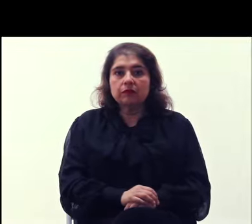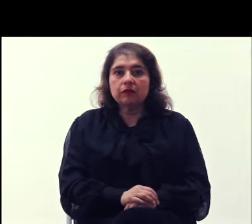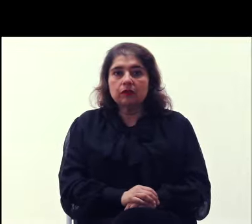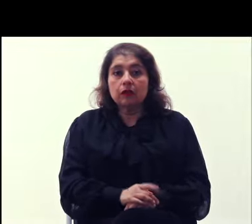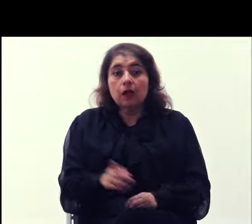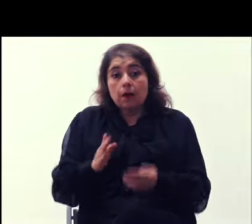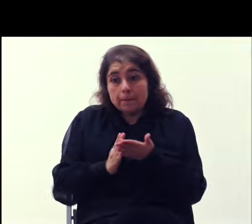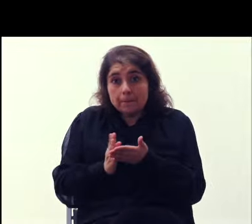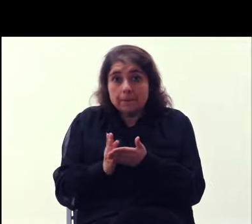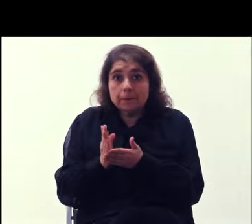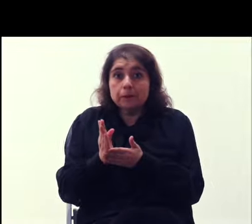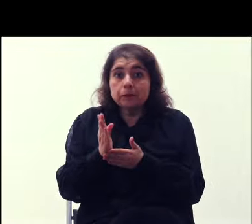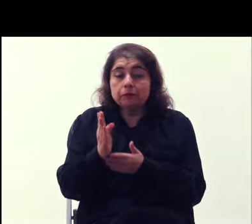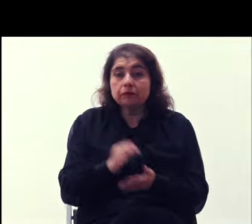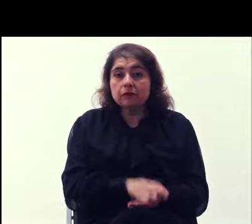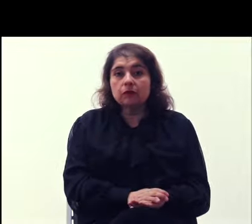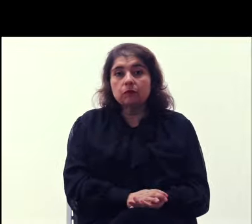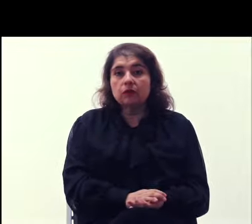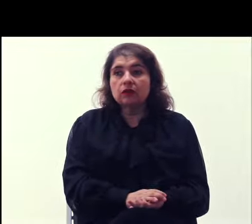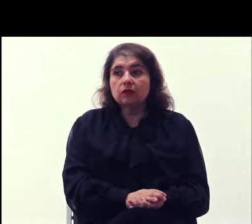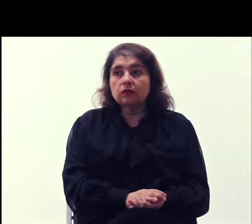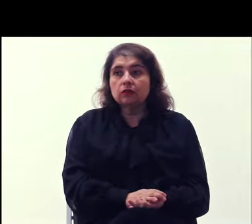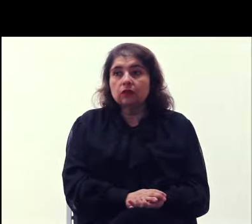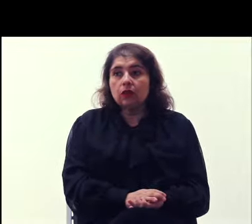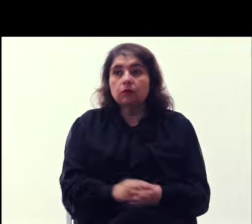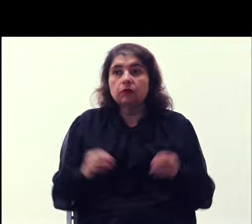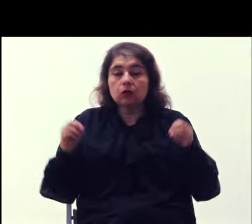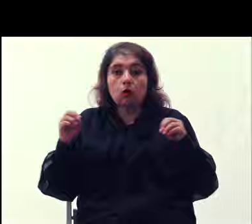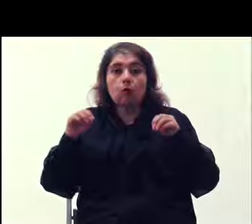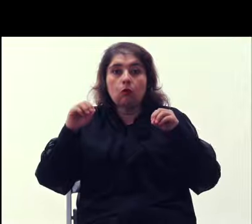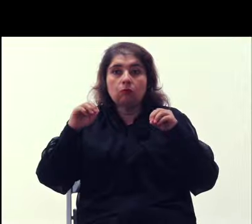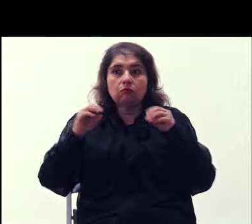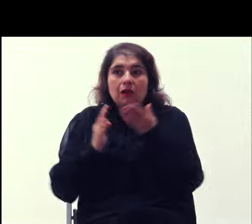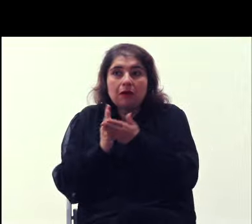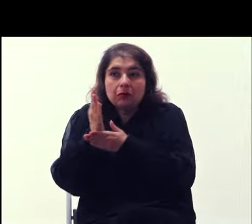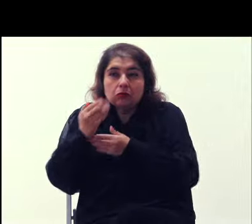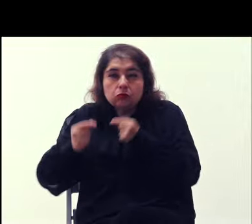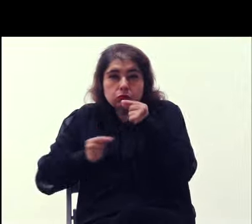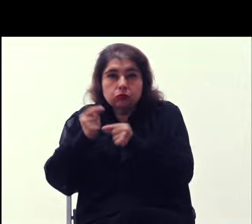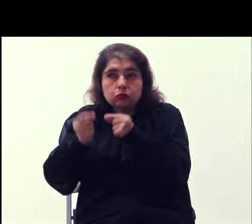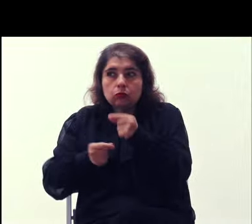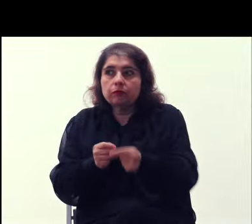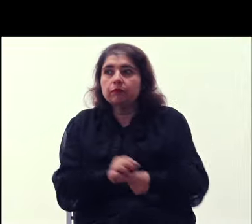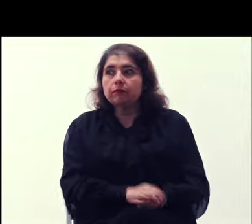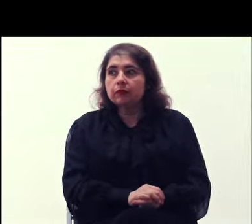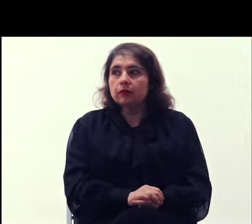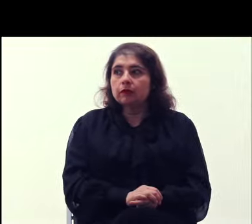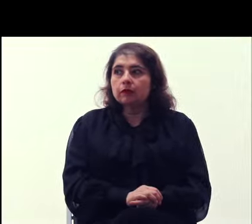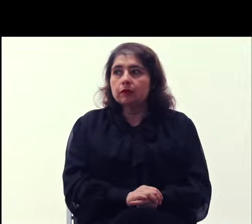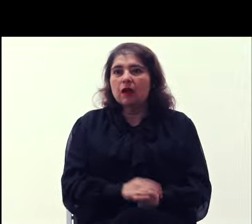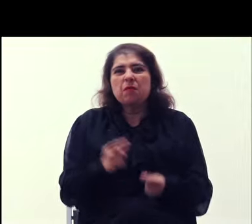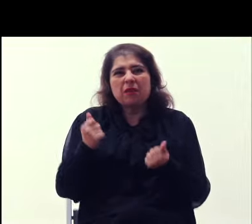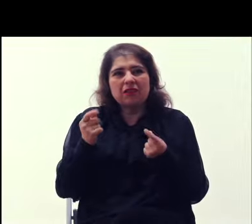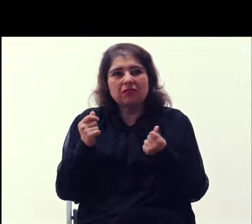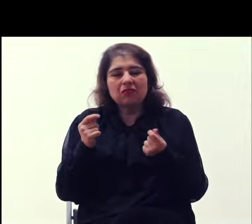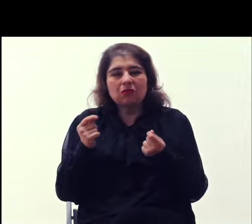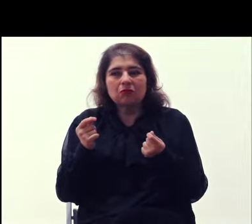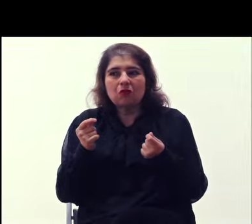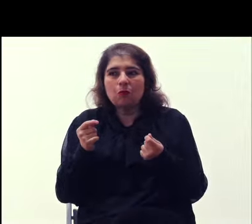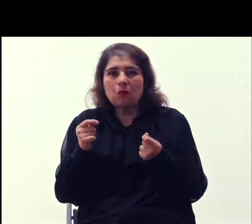visualidad cotidiana, que empieza a salir a la luz como